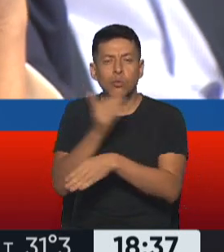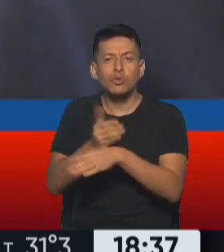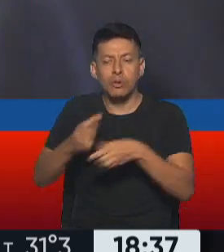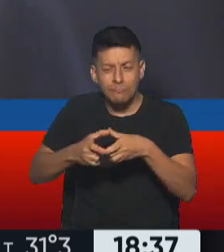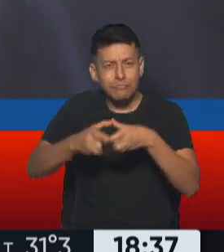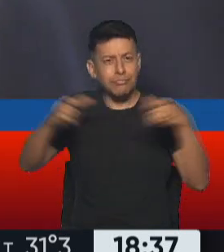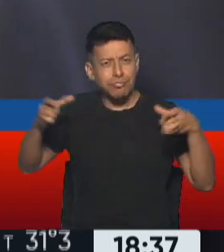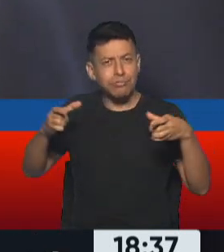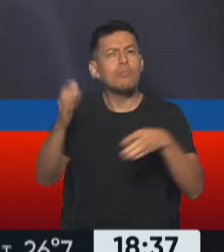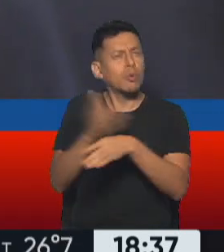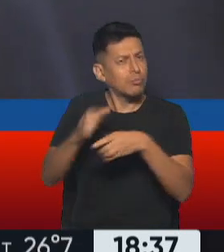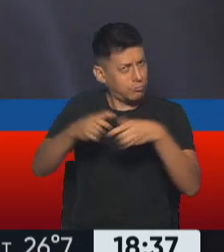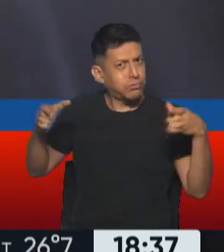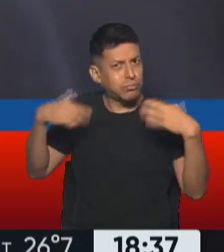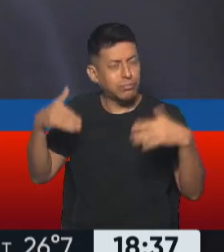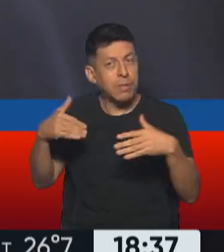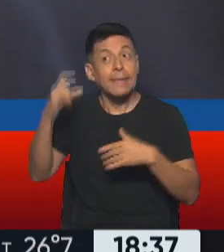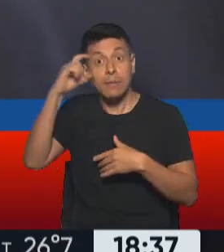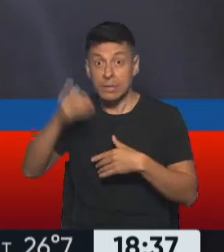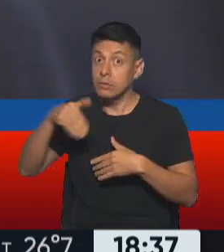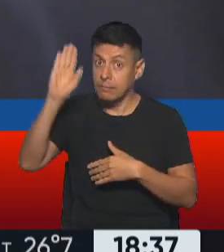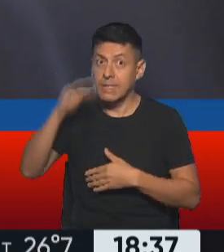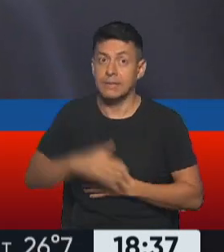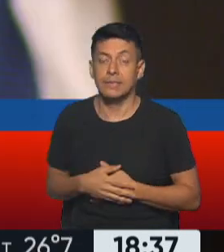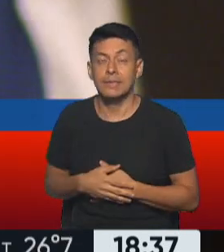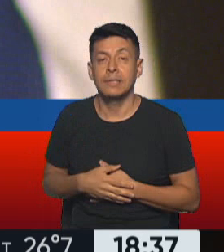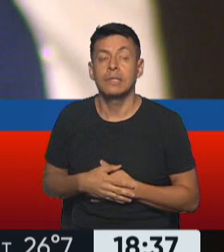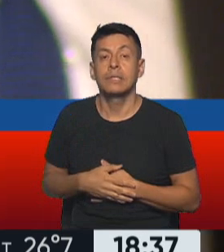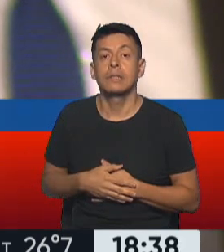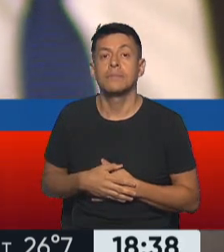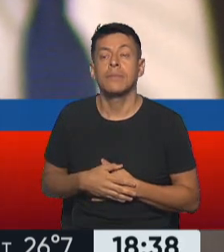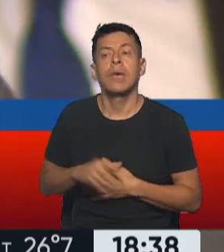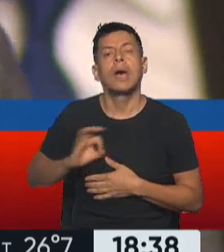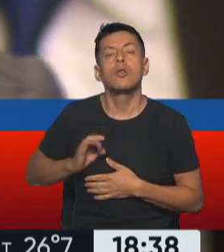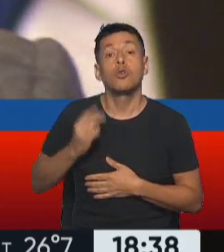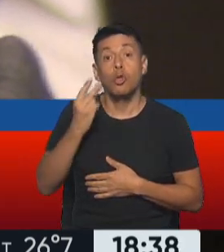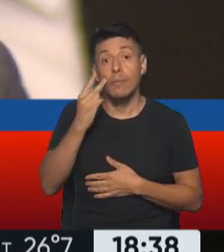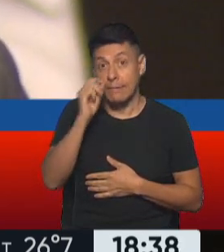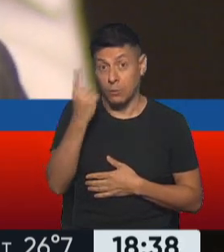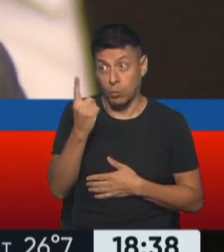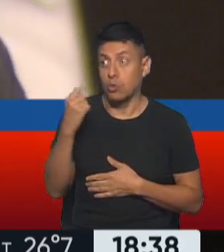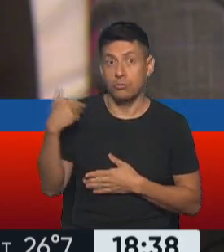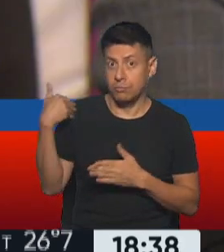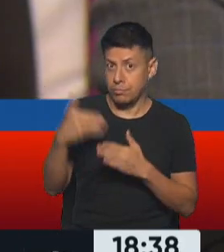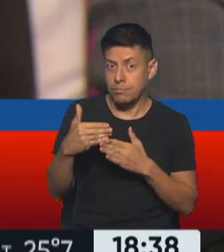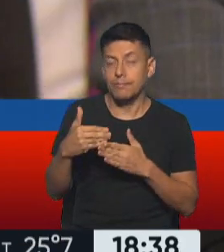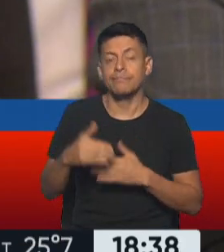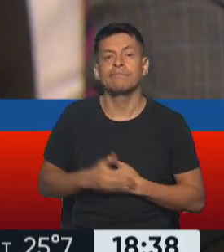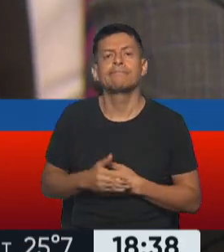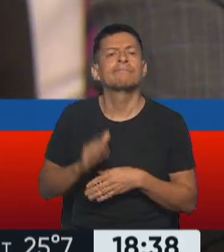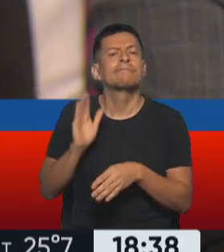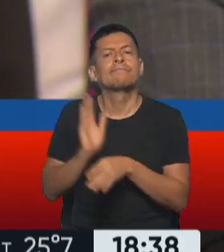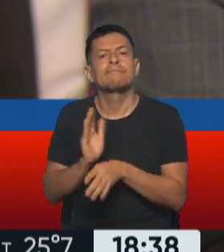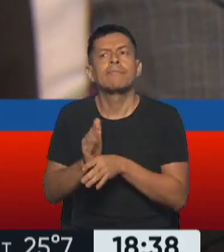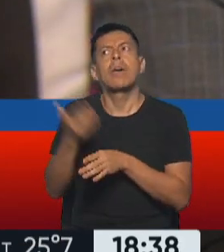un crecimiento del producto superior al 10% en el año 2021, recuperando todo